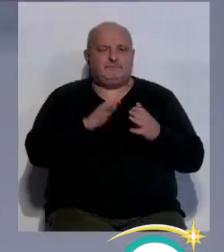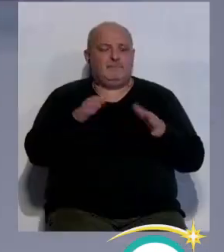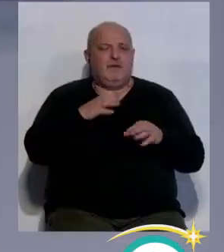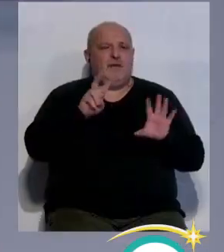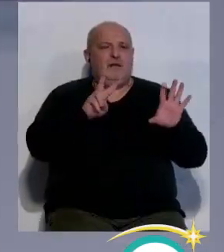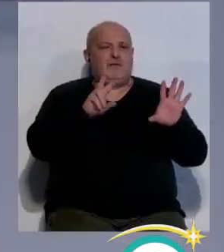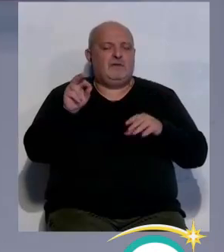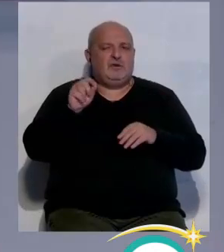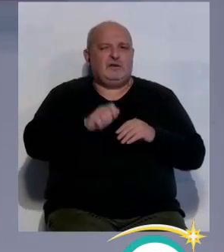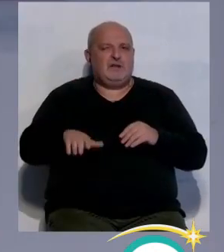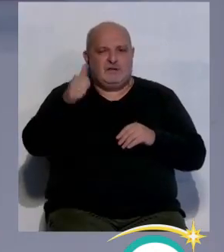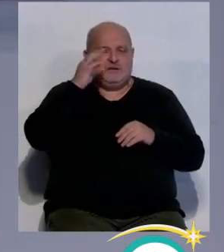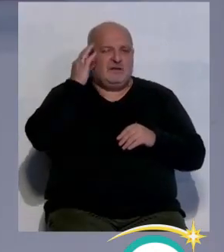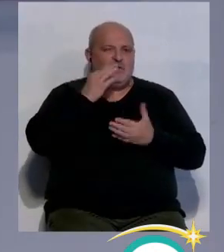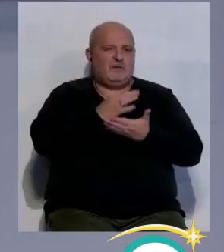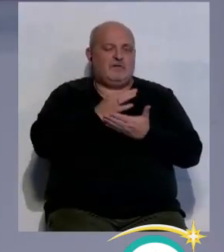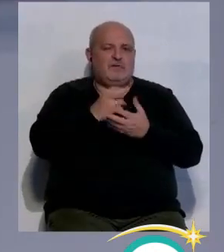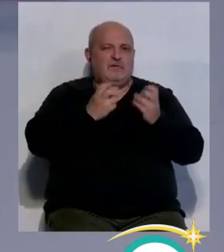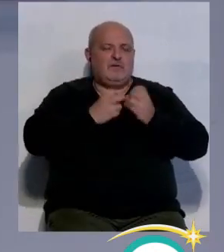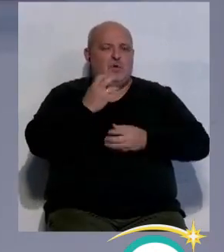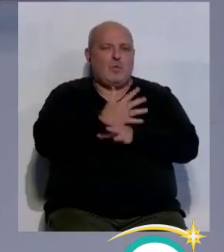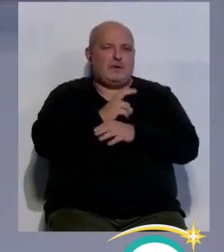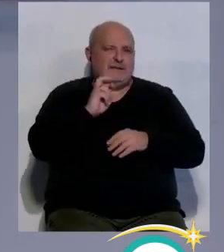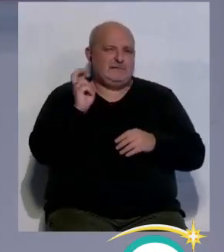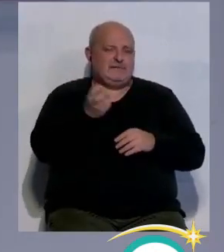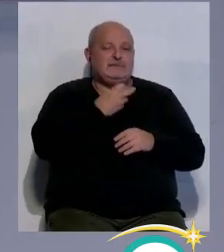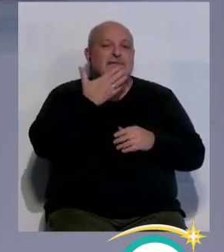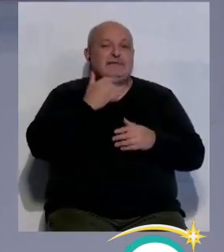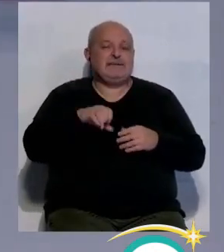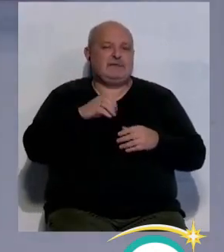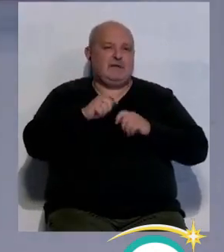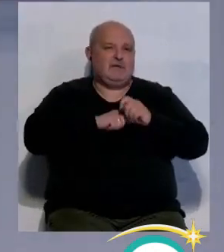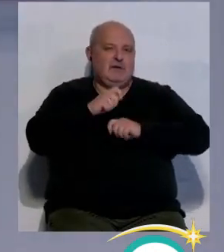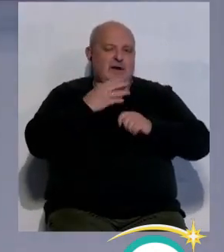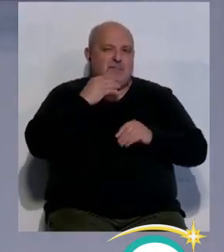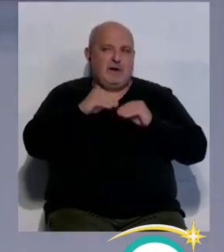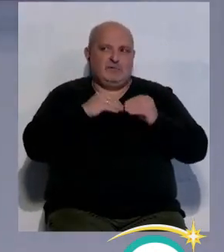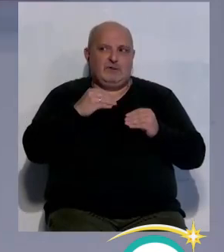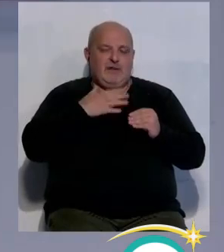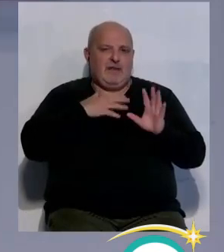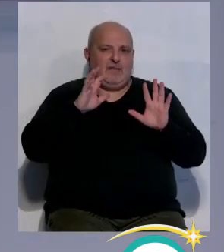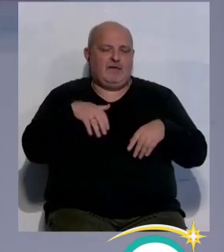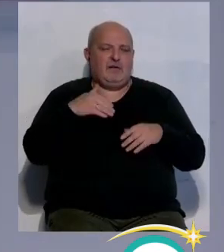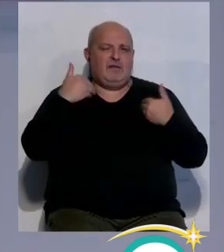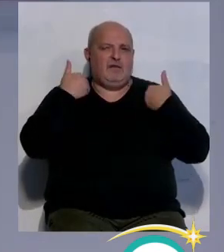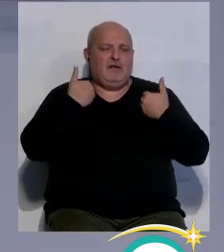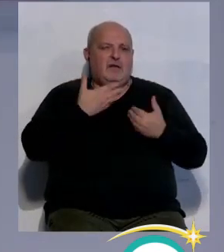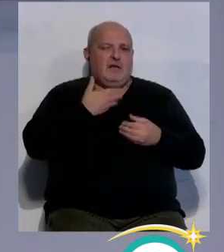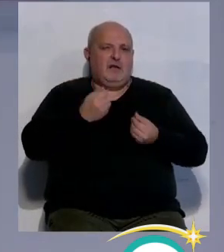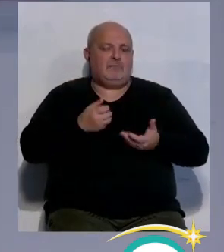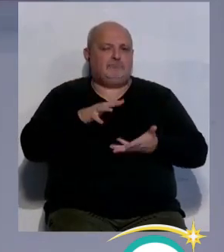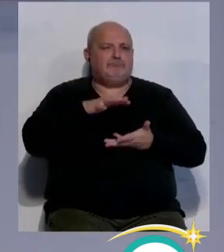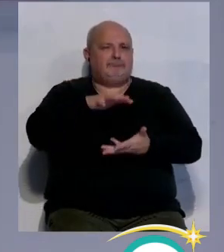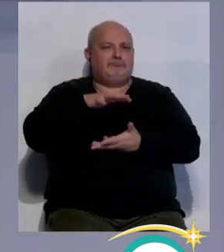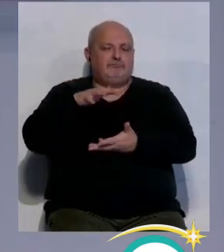Unos 700 niños y niñas de la ciudad recibirán juguetes de la mano de la Asociación de Reyes Magos de Cádiz. Sus majestades han